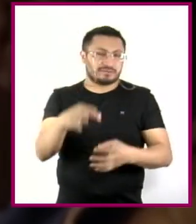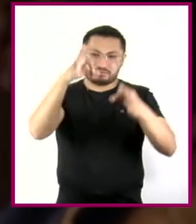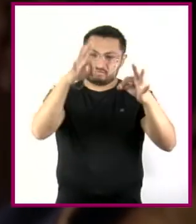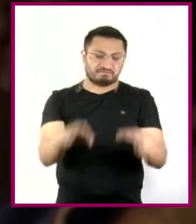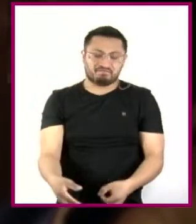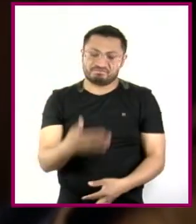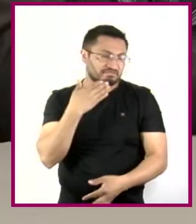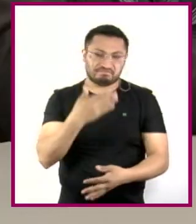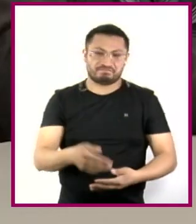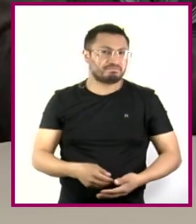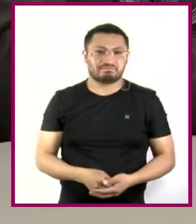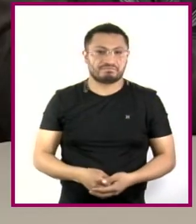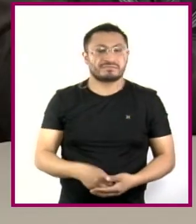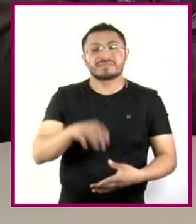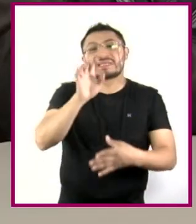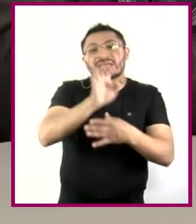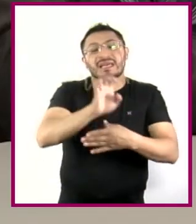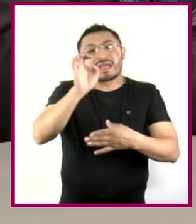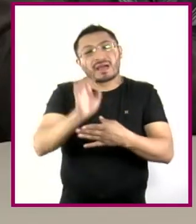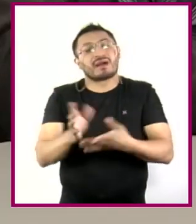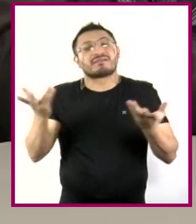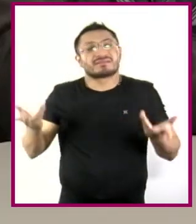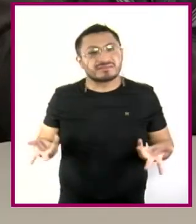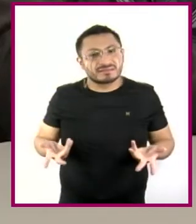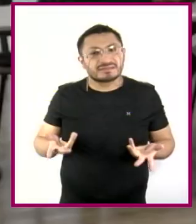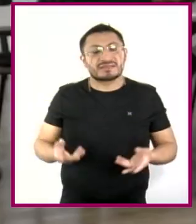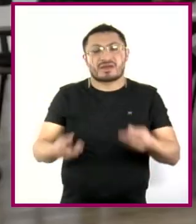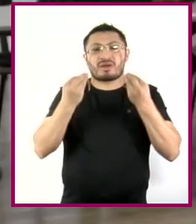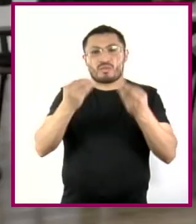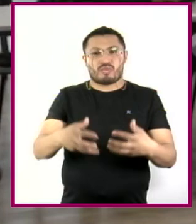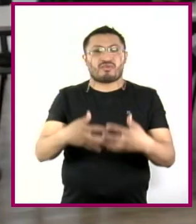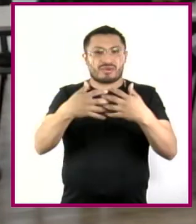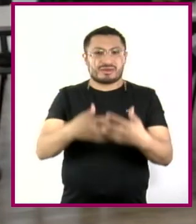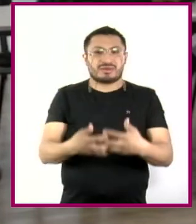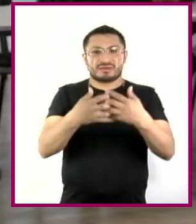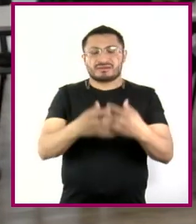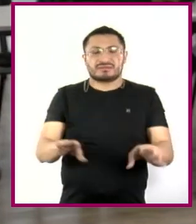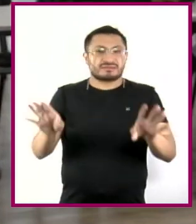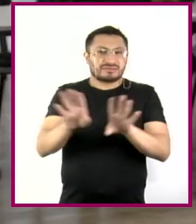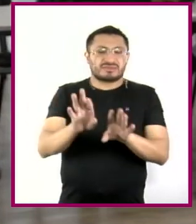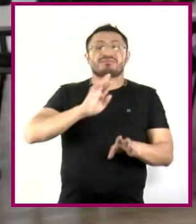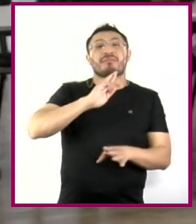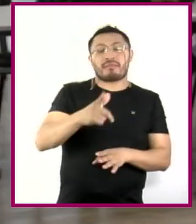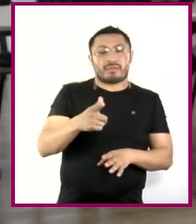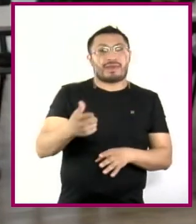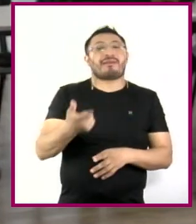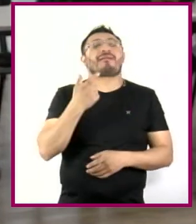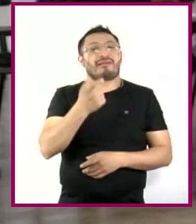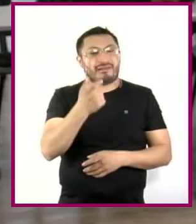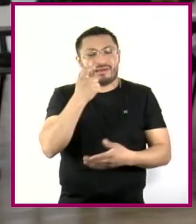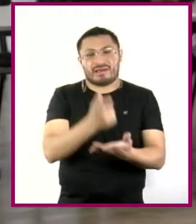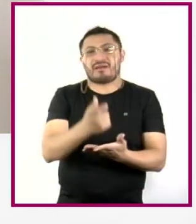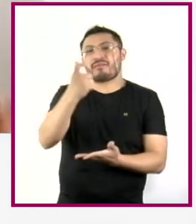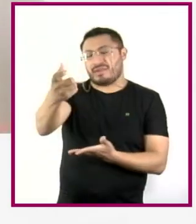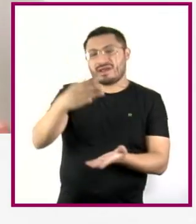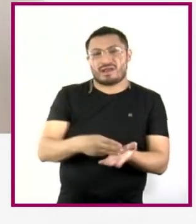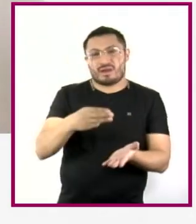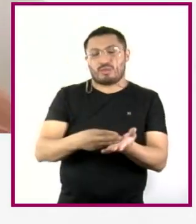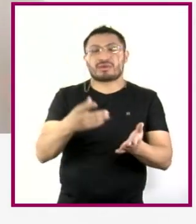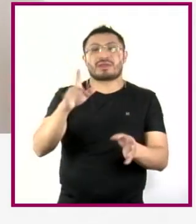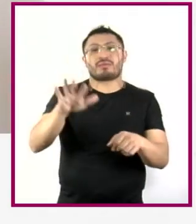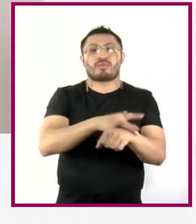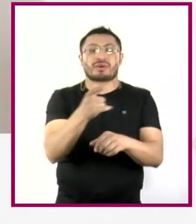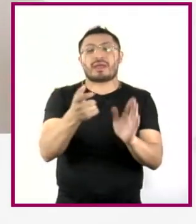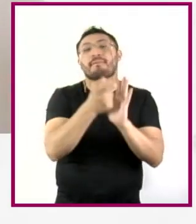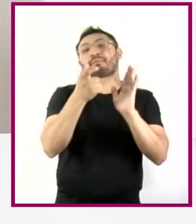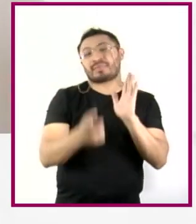efectivos. Entonces, tradicionalmente, a muchas industrias les había convenido más pagar, insisto, esas multas, esas sanciones,